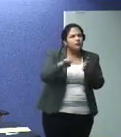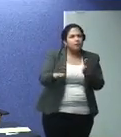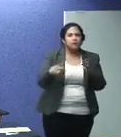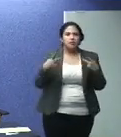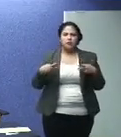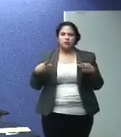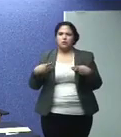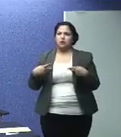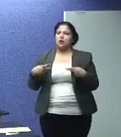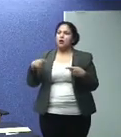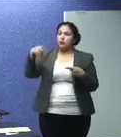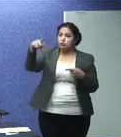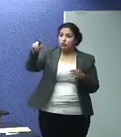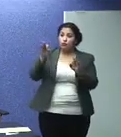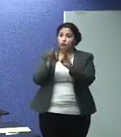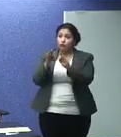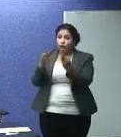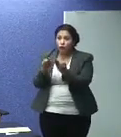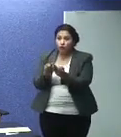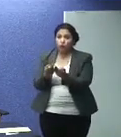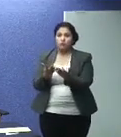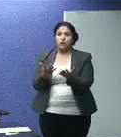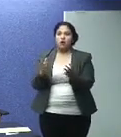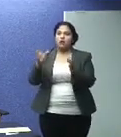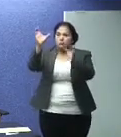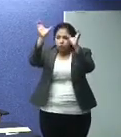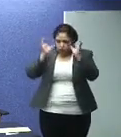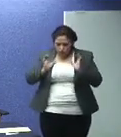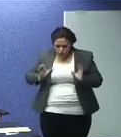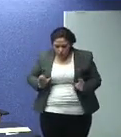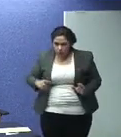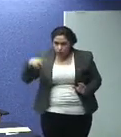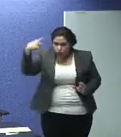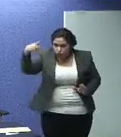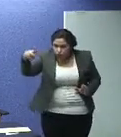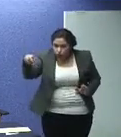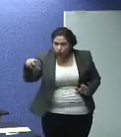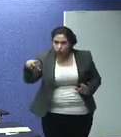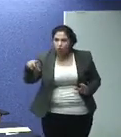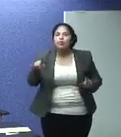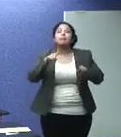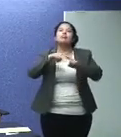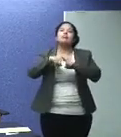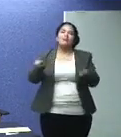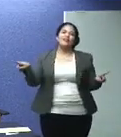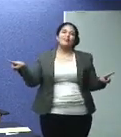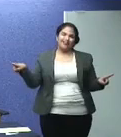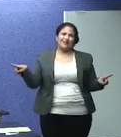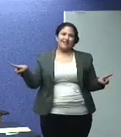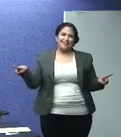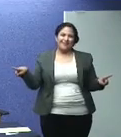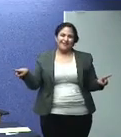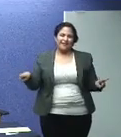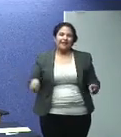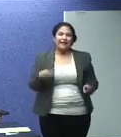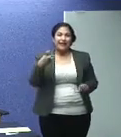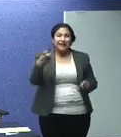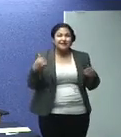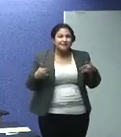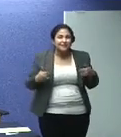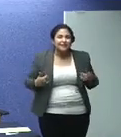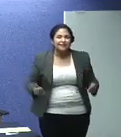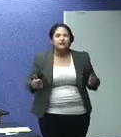diversidades funcionales. Y en ese momento, en este punto de la diversidad funcional, también tomar conciencia